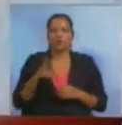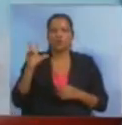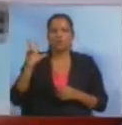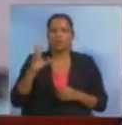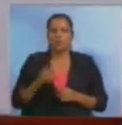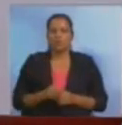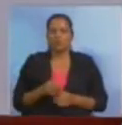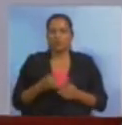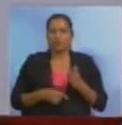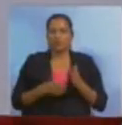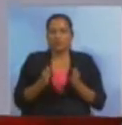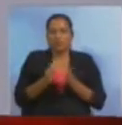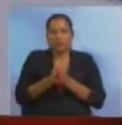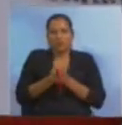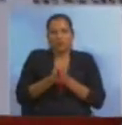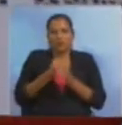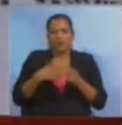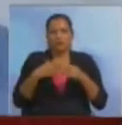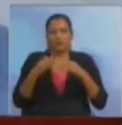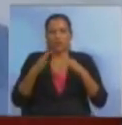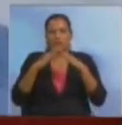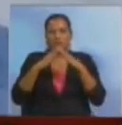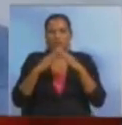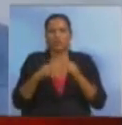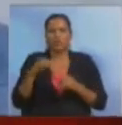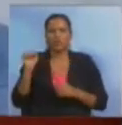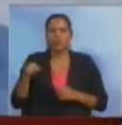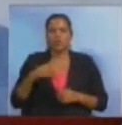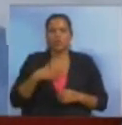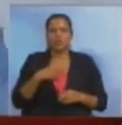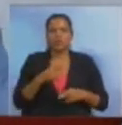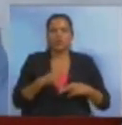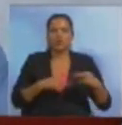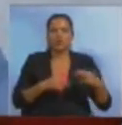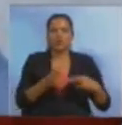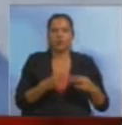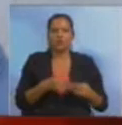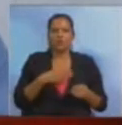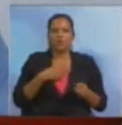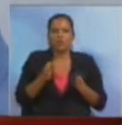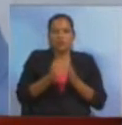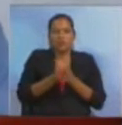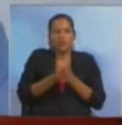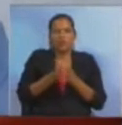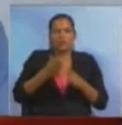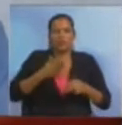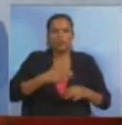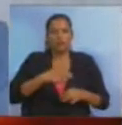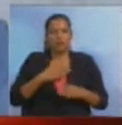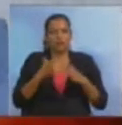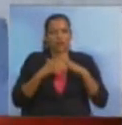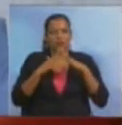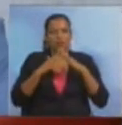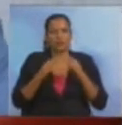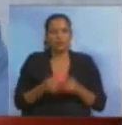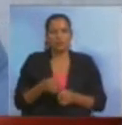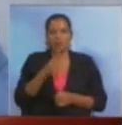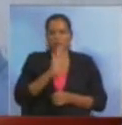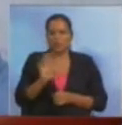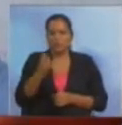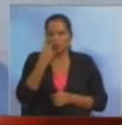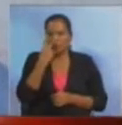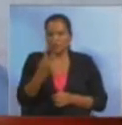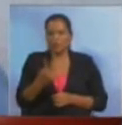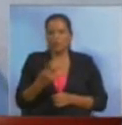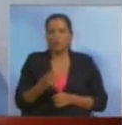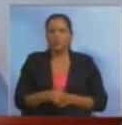levantar y que está pegadita a su casa. Están construyendo y están adosándose a mi propiedad. Como usted ve